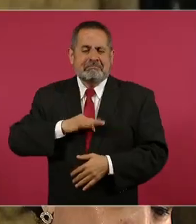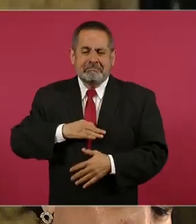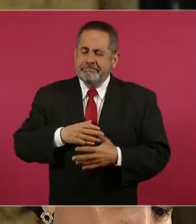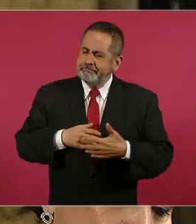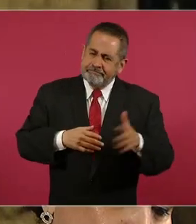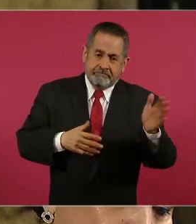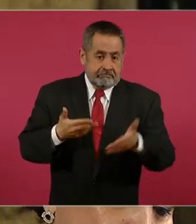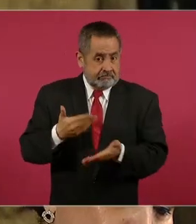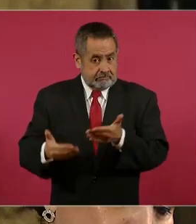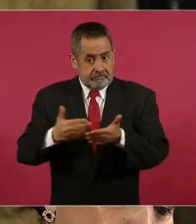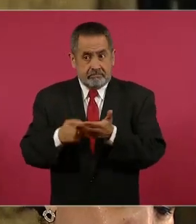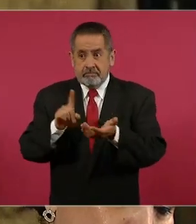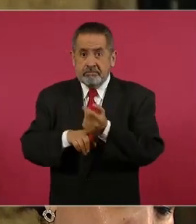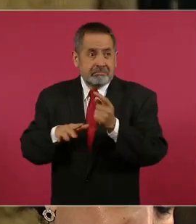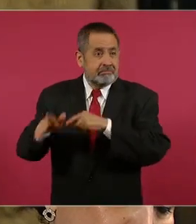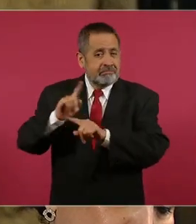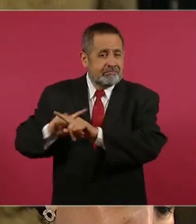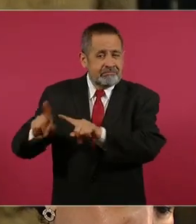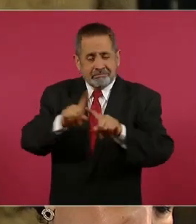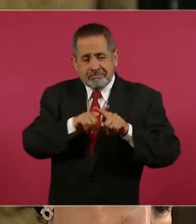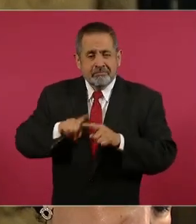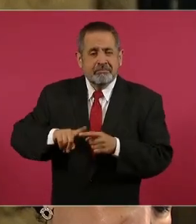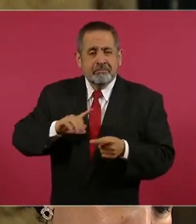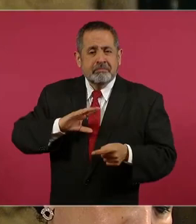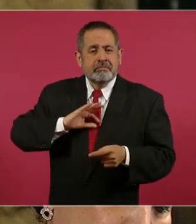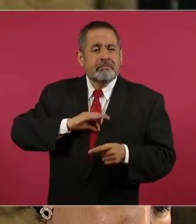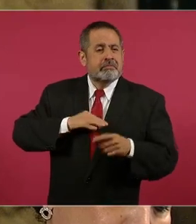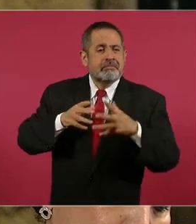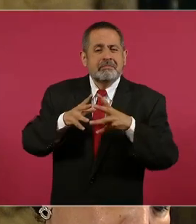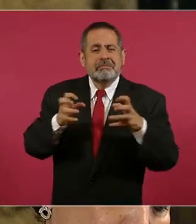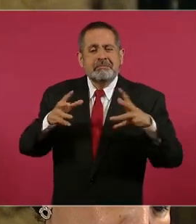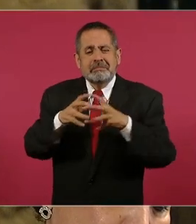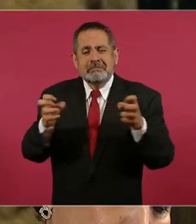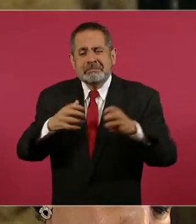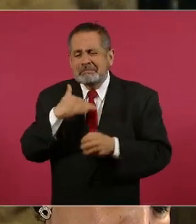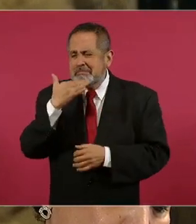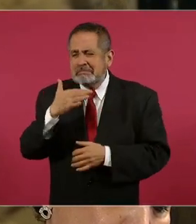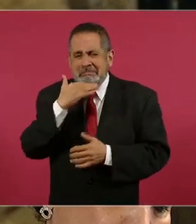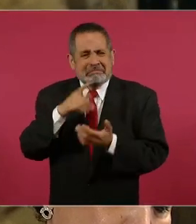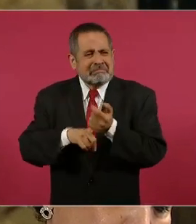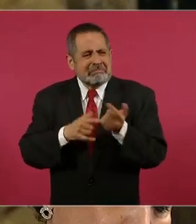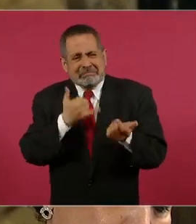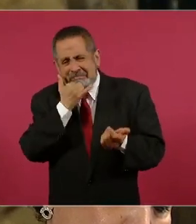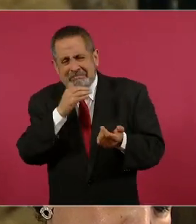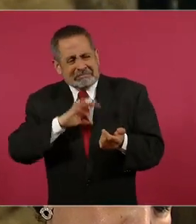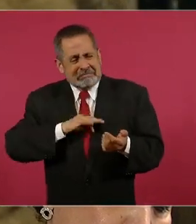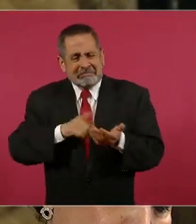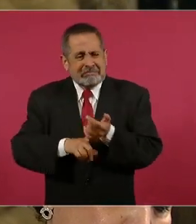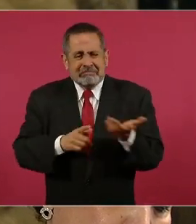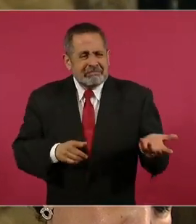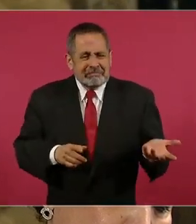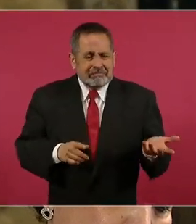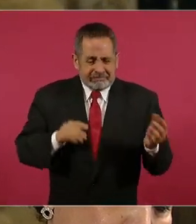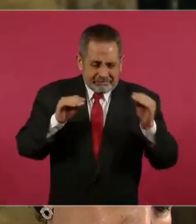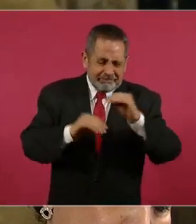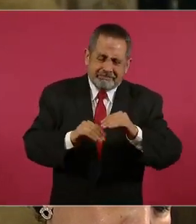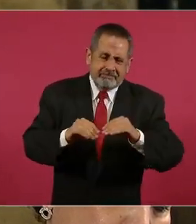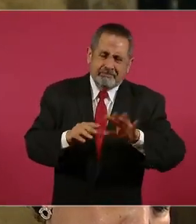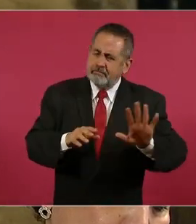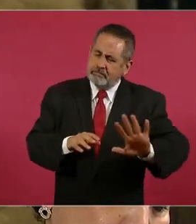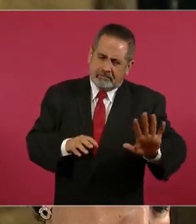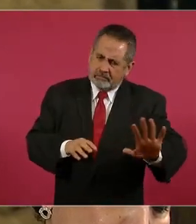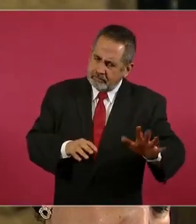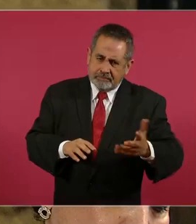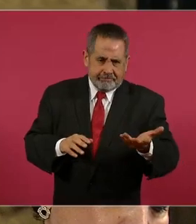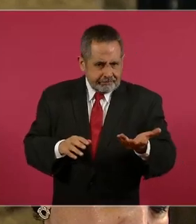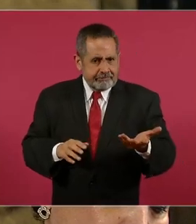de algodón, todas las variedades son transgénicas, incluidas las silvestres, y cosas como tan